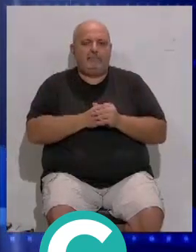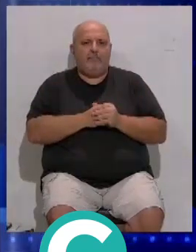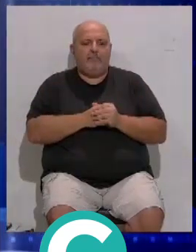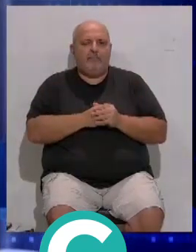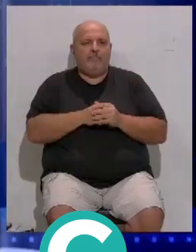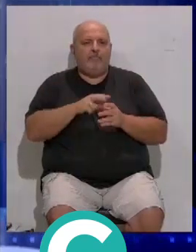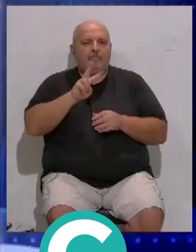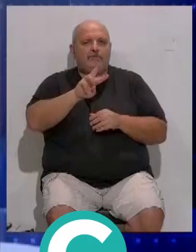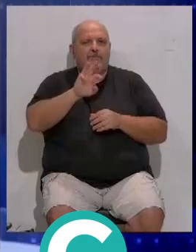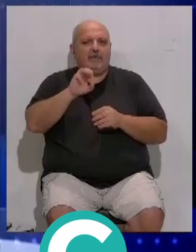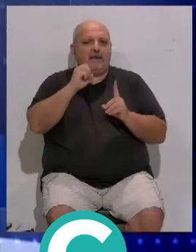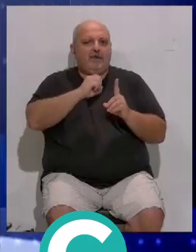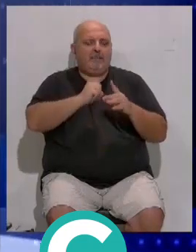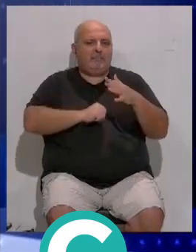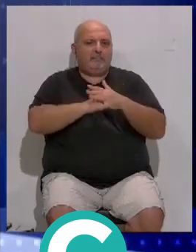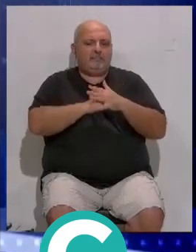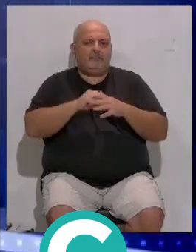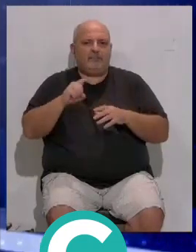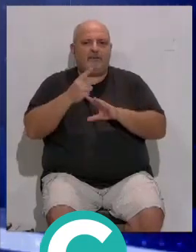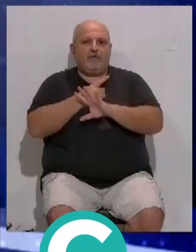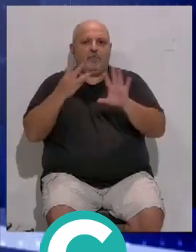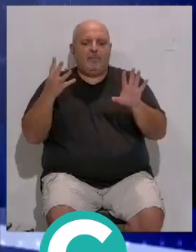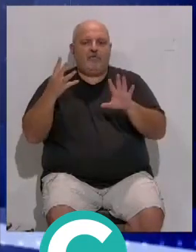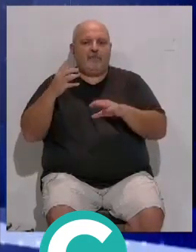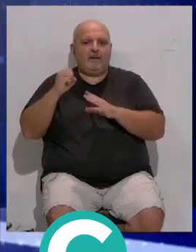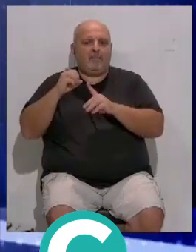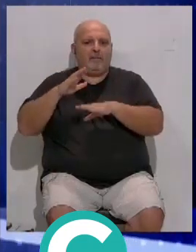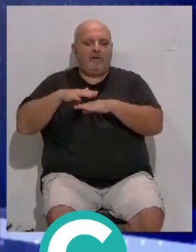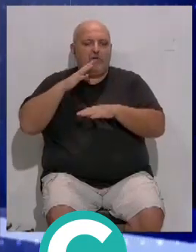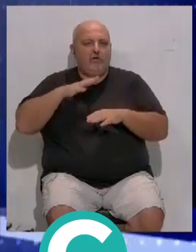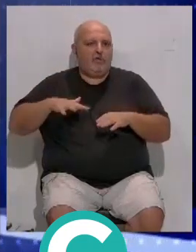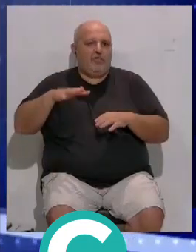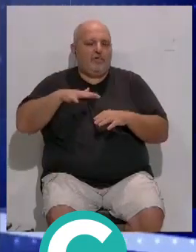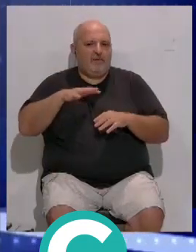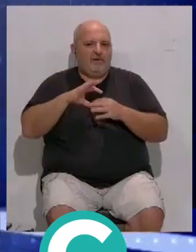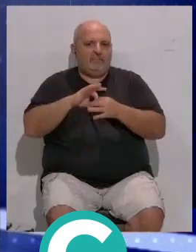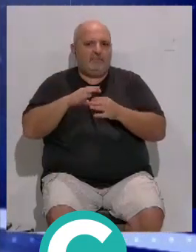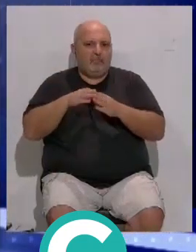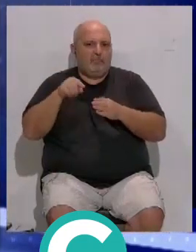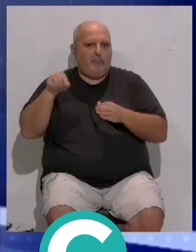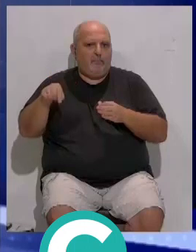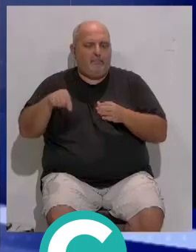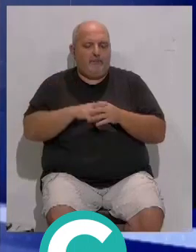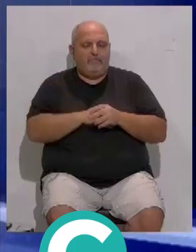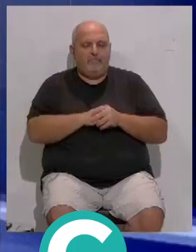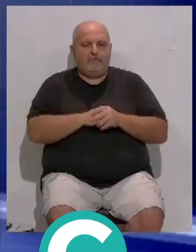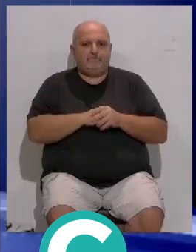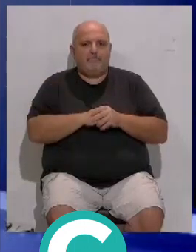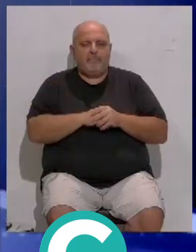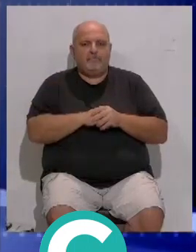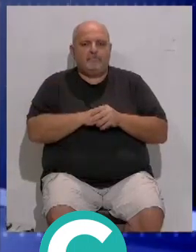entre los 30 grados de máxima... ...y los 19 grados de mínima... ...que registrará el puerto de Santa María.